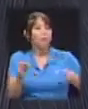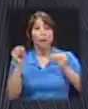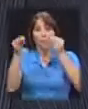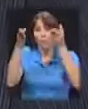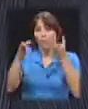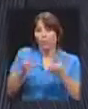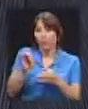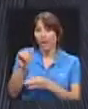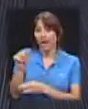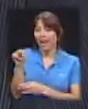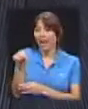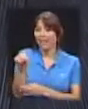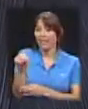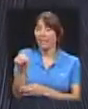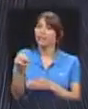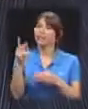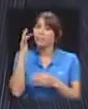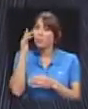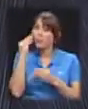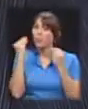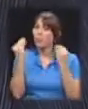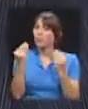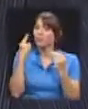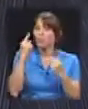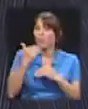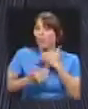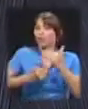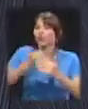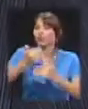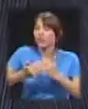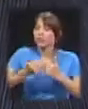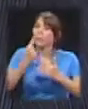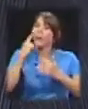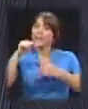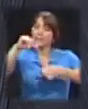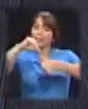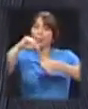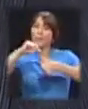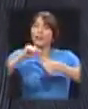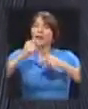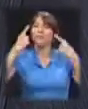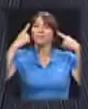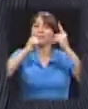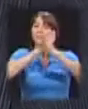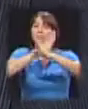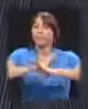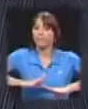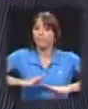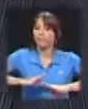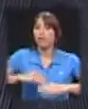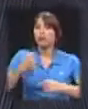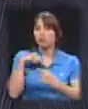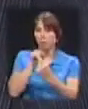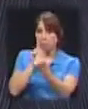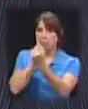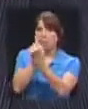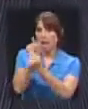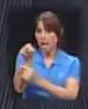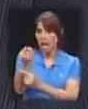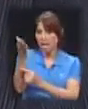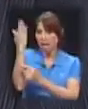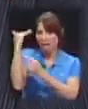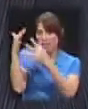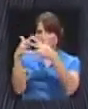por el proceso de pacificación de Centroamérica. Sé que él le preocupaba y cada vez que yo lo veía en Filadelfia o cuando él vino aquí a San